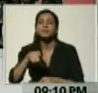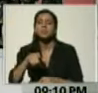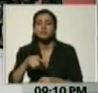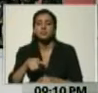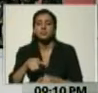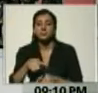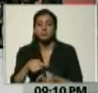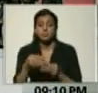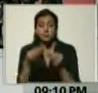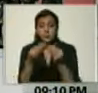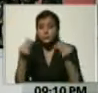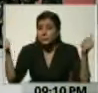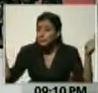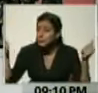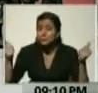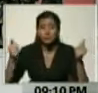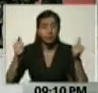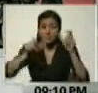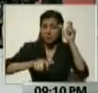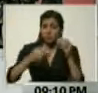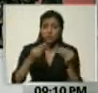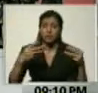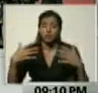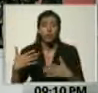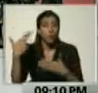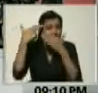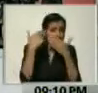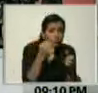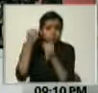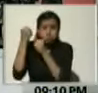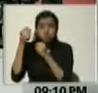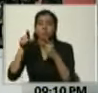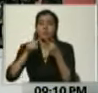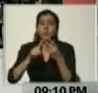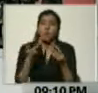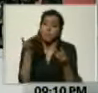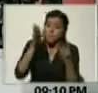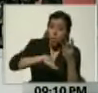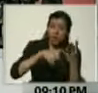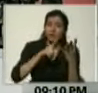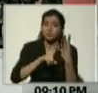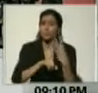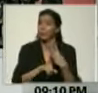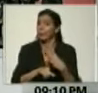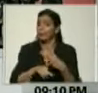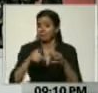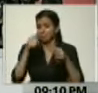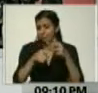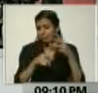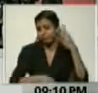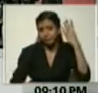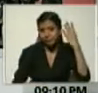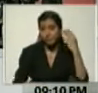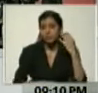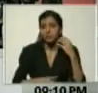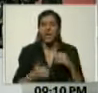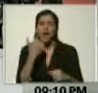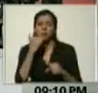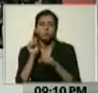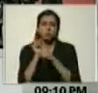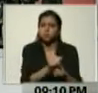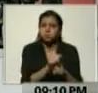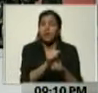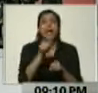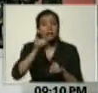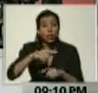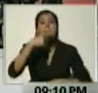las desapariciones, los secuestros, los muertos, la represión era